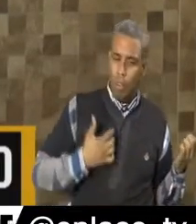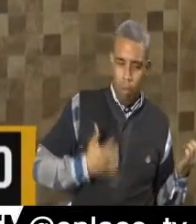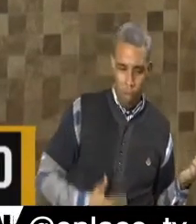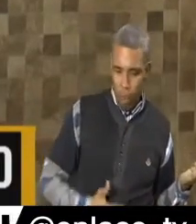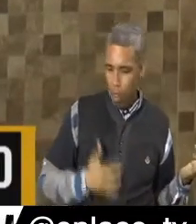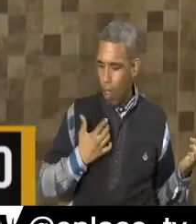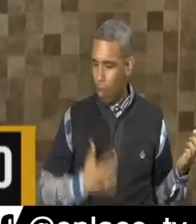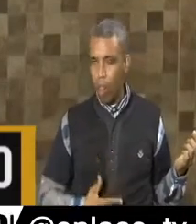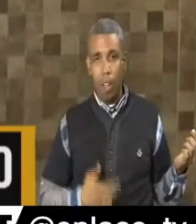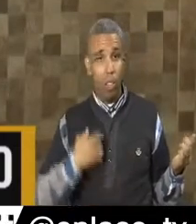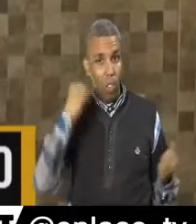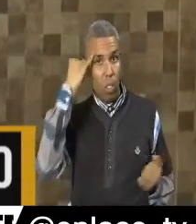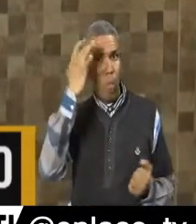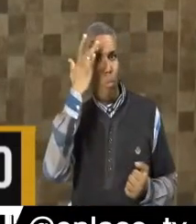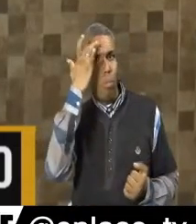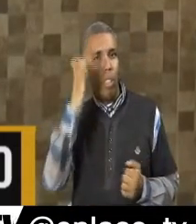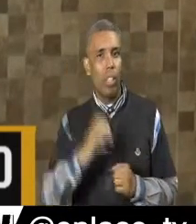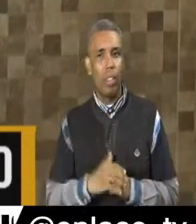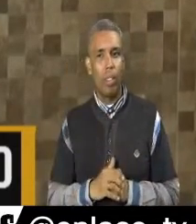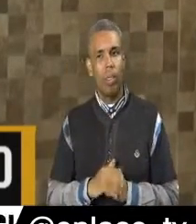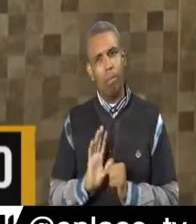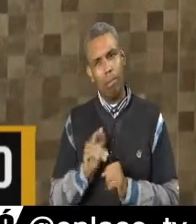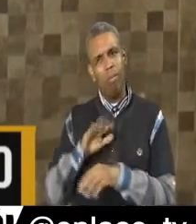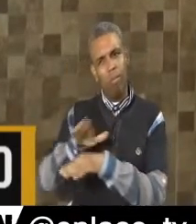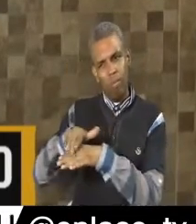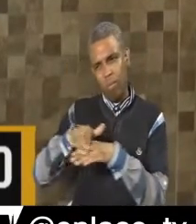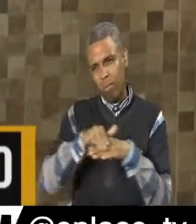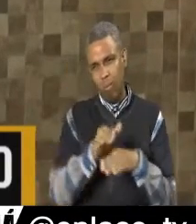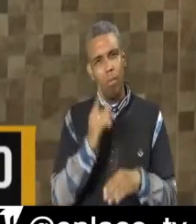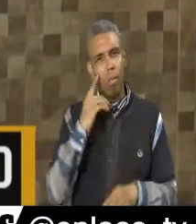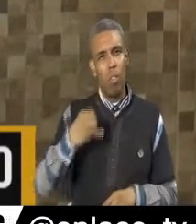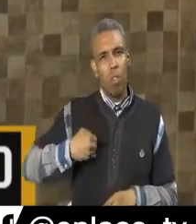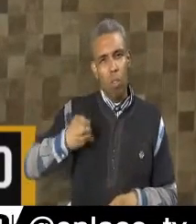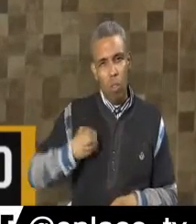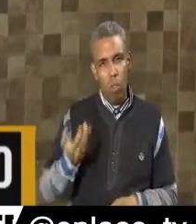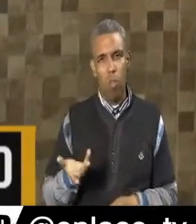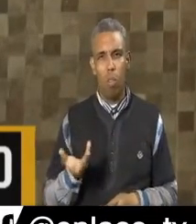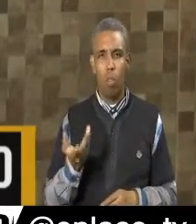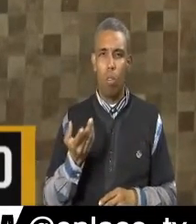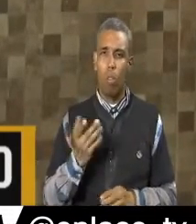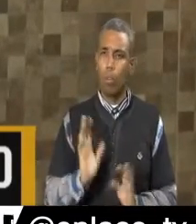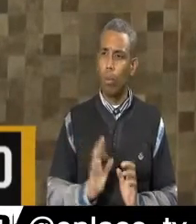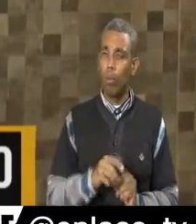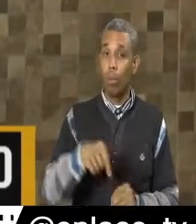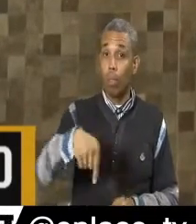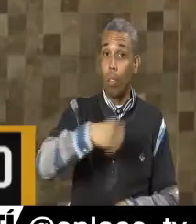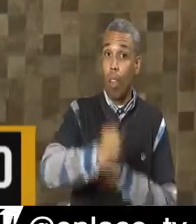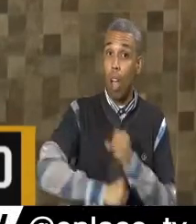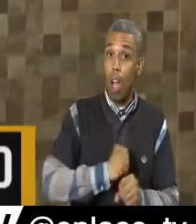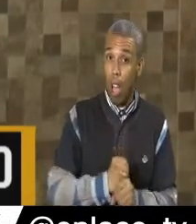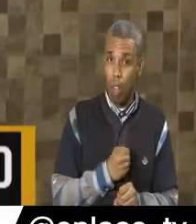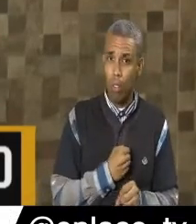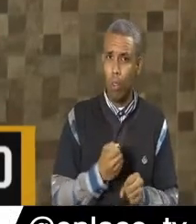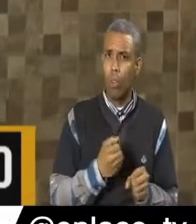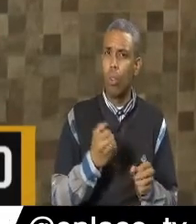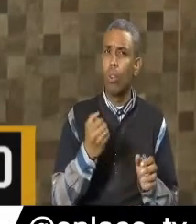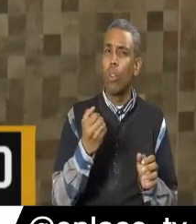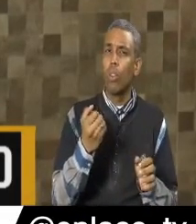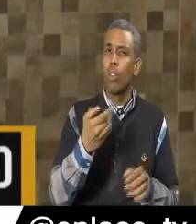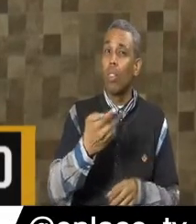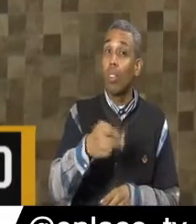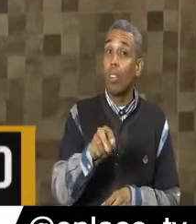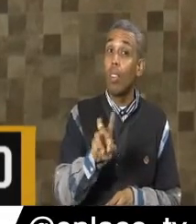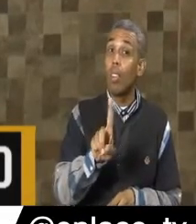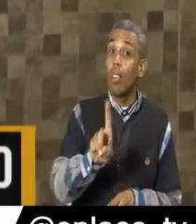suicidio, y viendo una necesidad fuerte en nuestra ciudad, donde llevamos en el año 2017, llevamos 16